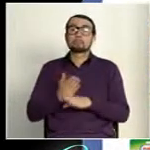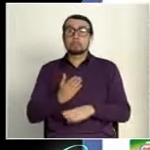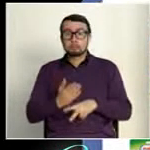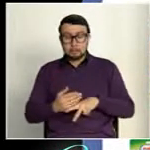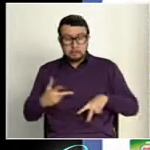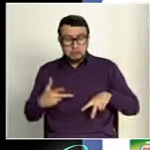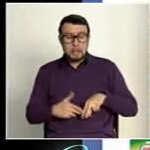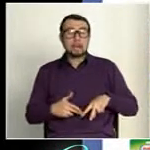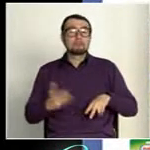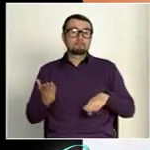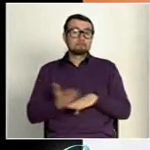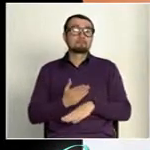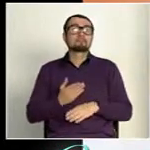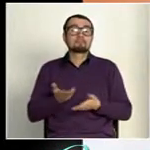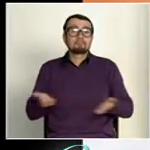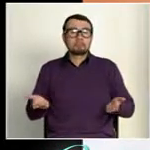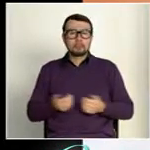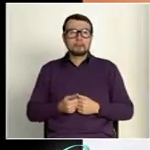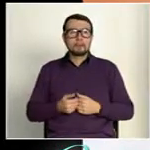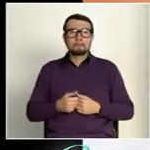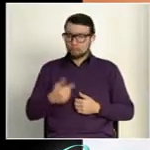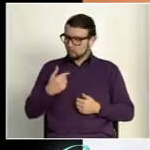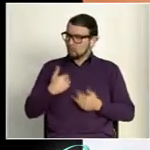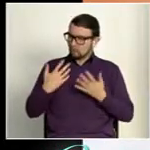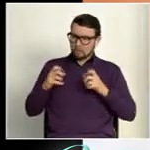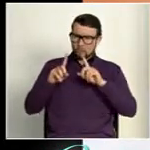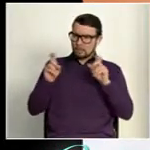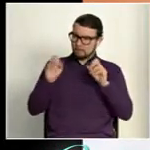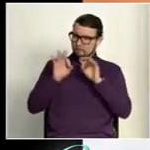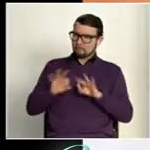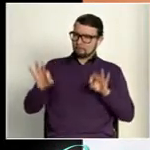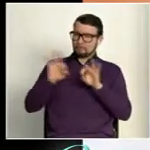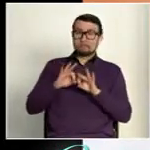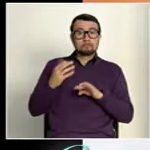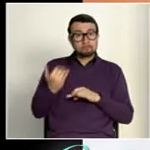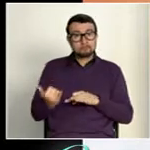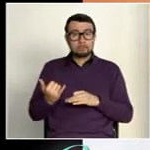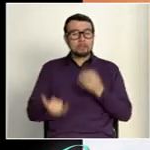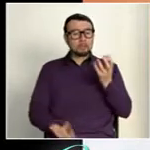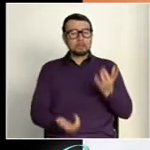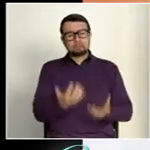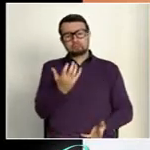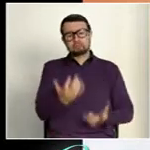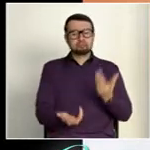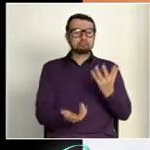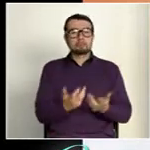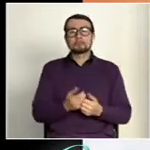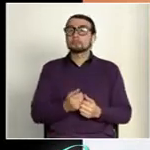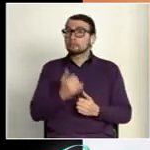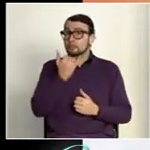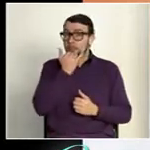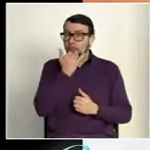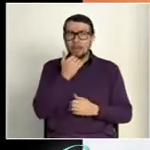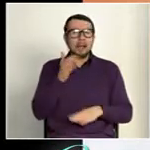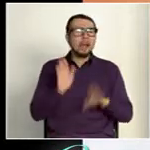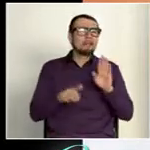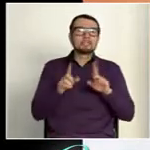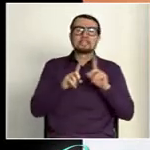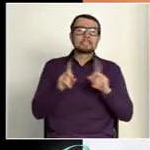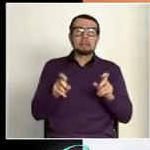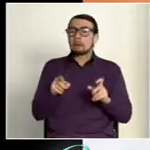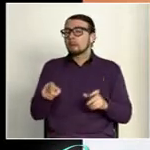patologías. Quiero tocar un tema muy importante de la cocina es que nos quedamos con el tema del